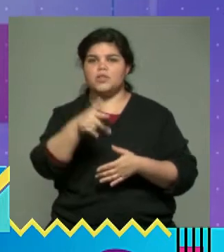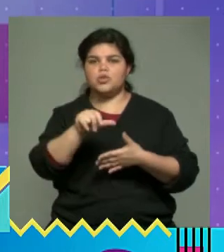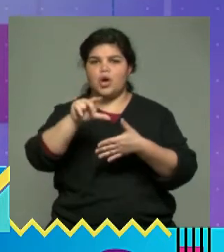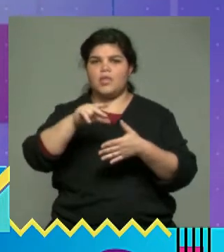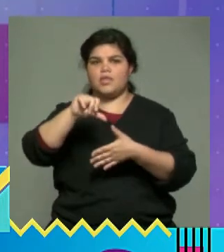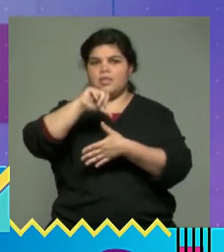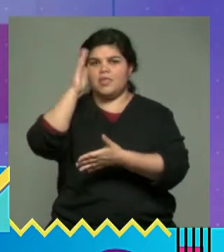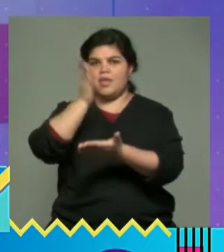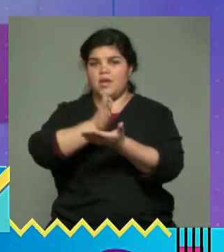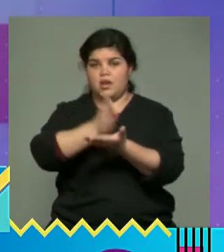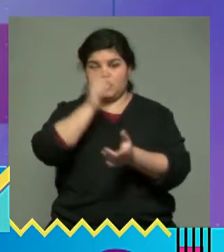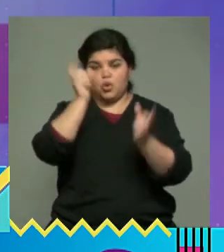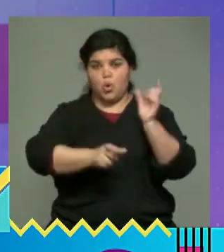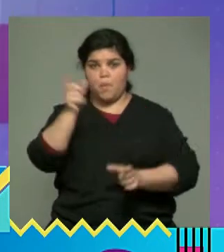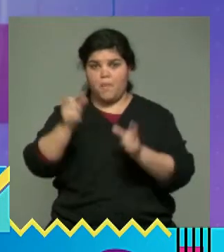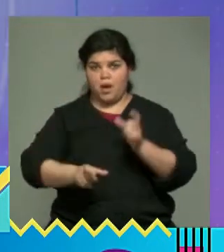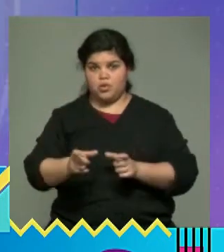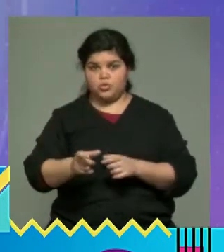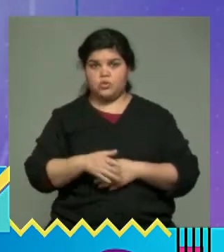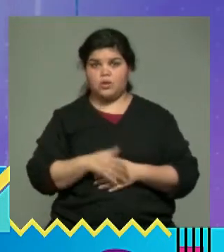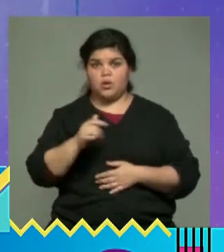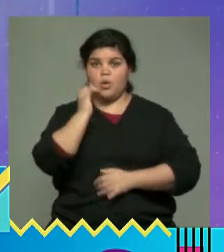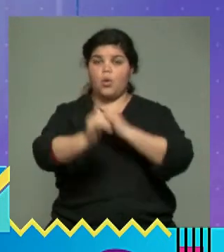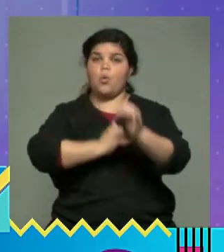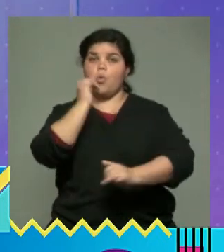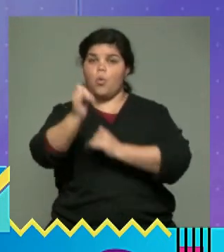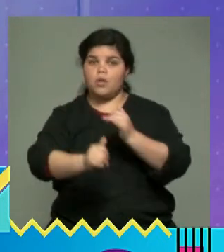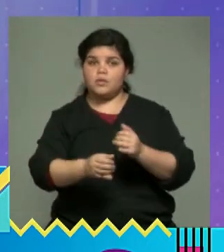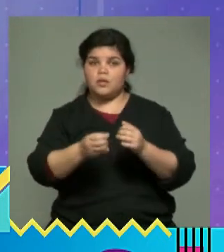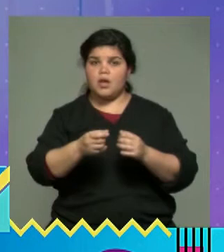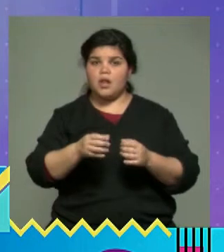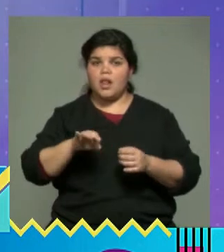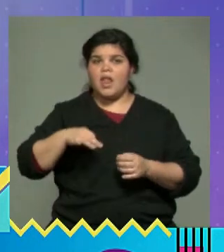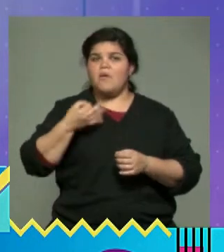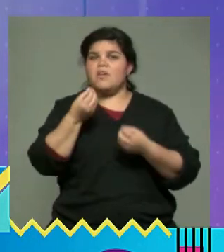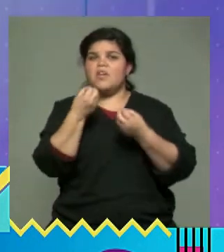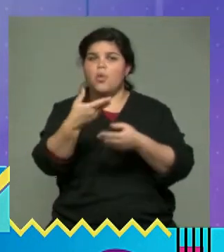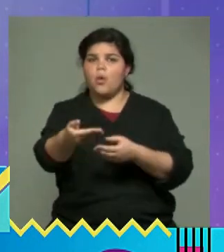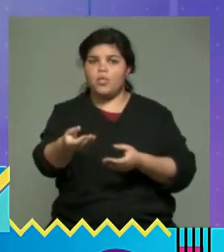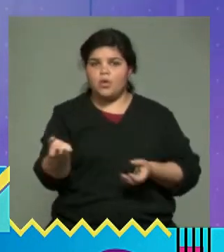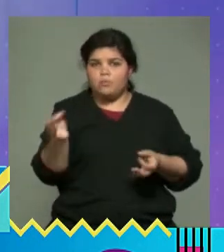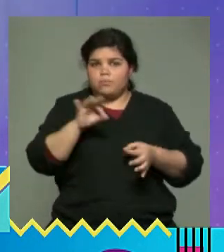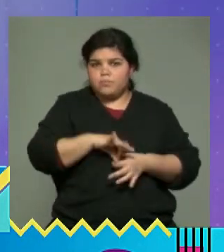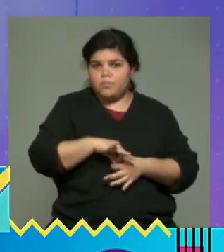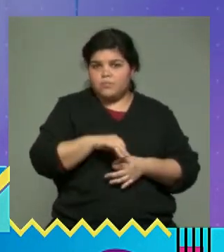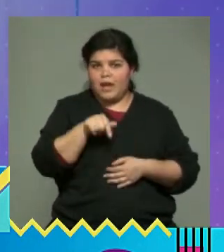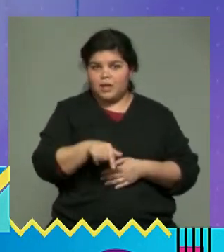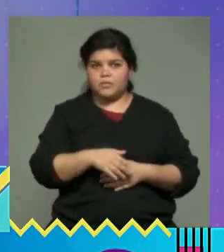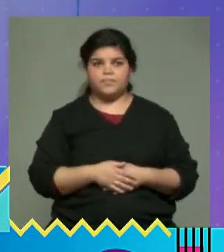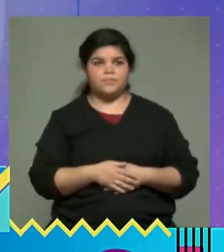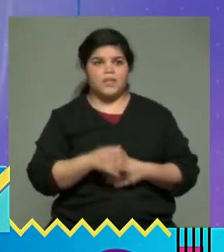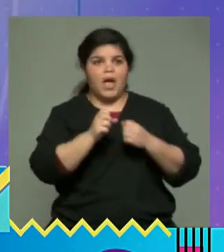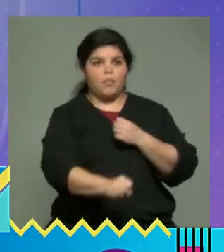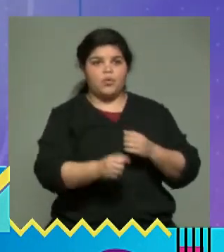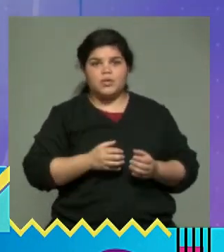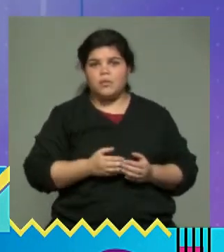que la vida, que es la Convención de Derechos Humanos, comienza con la concepción. Aborta porque es un embrión y es su cuerpo